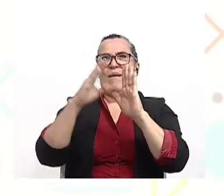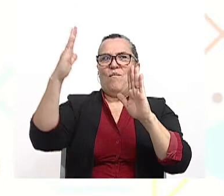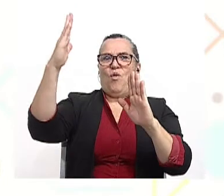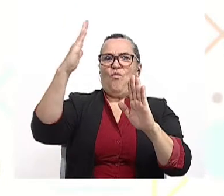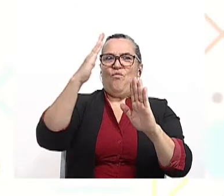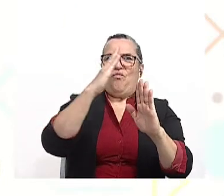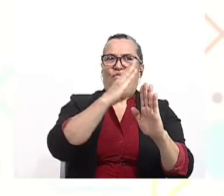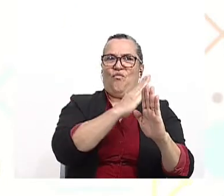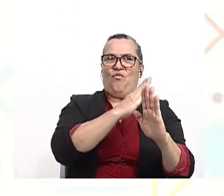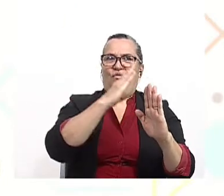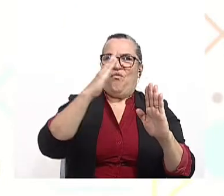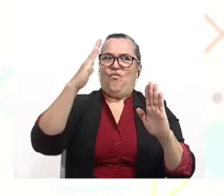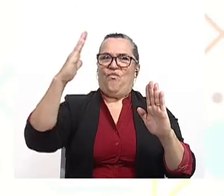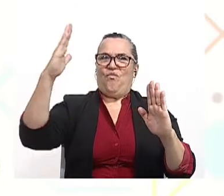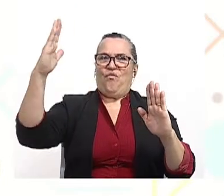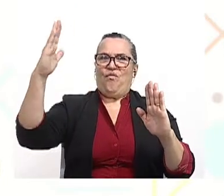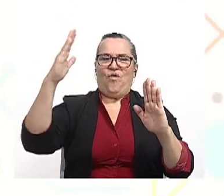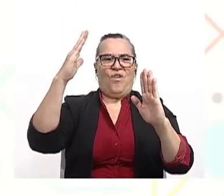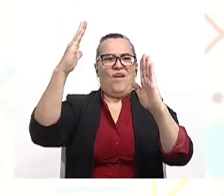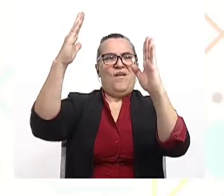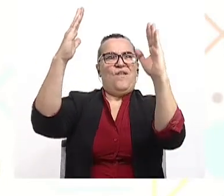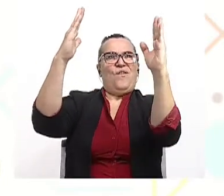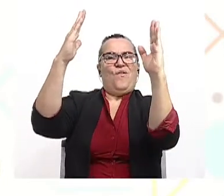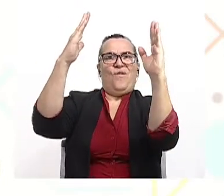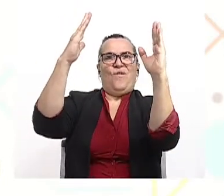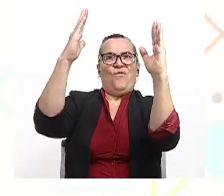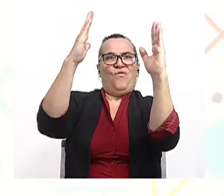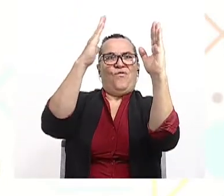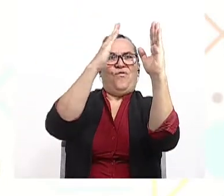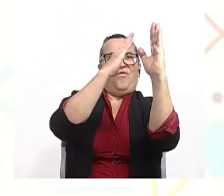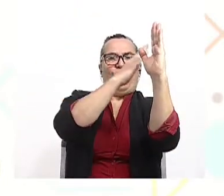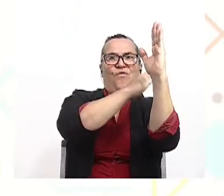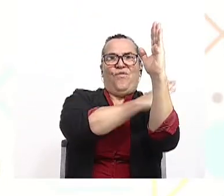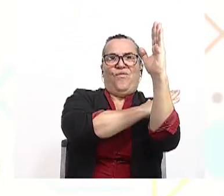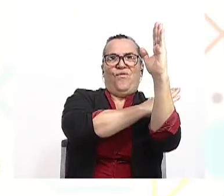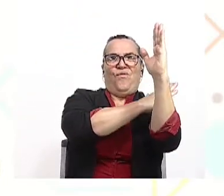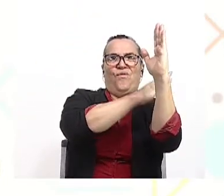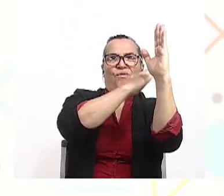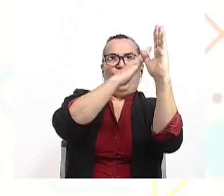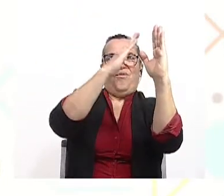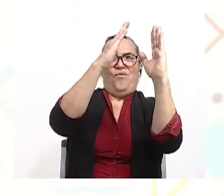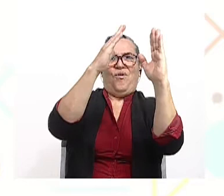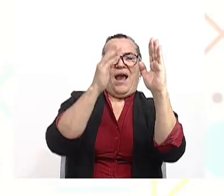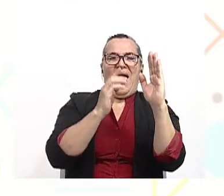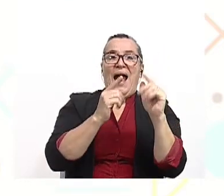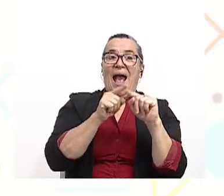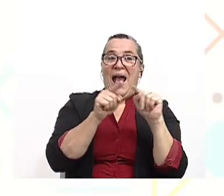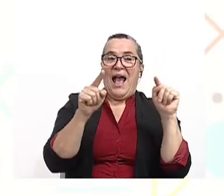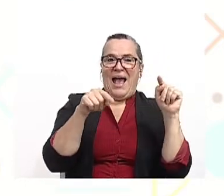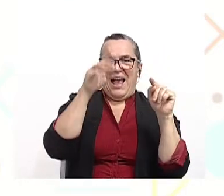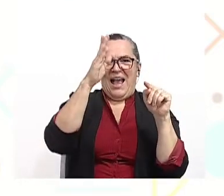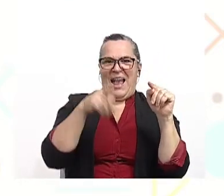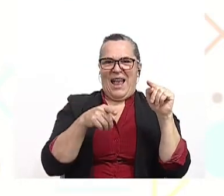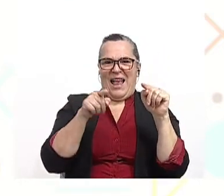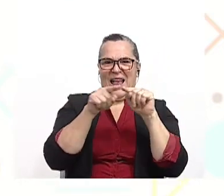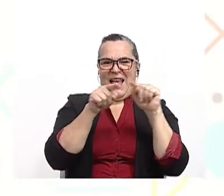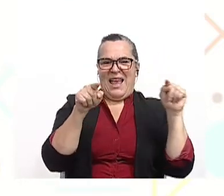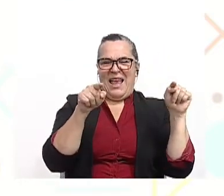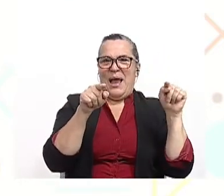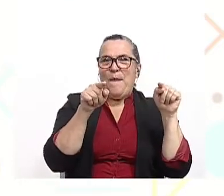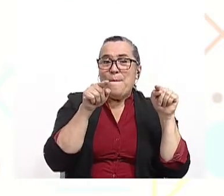de las ordenadas, y observen el punto es 0, y va a variar. En este momento, el punto donde